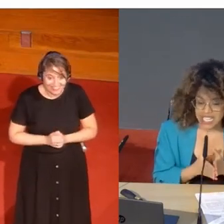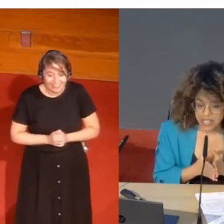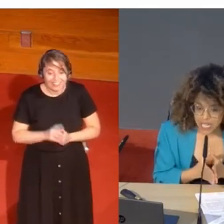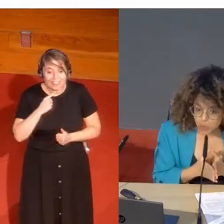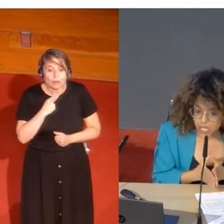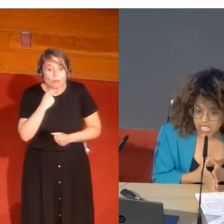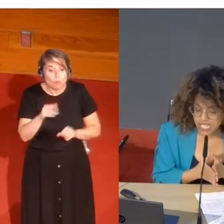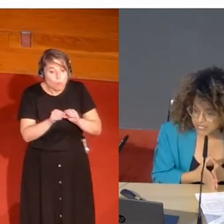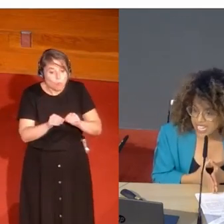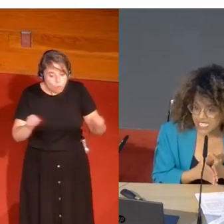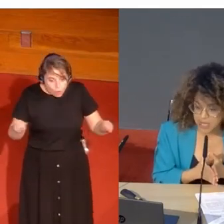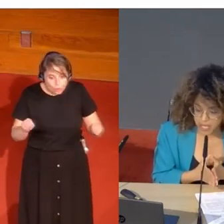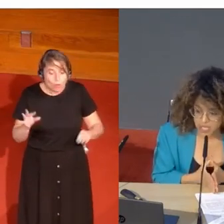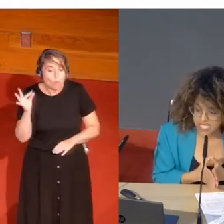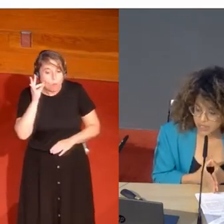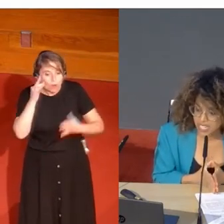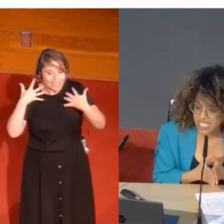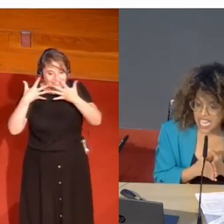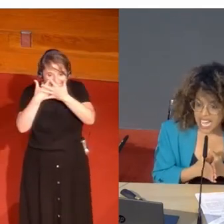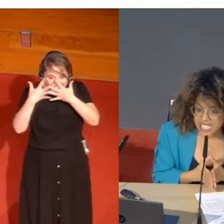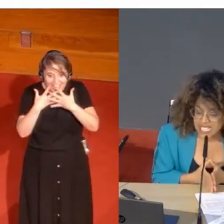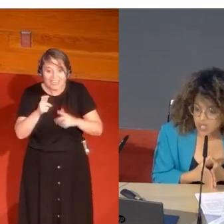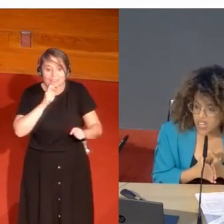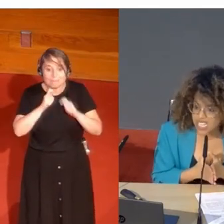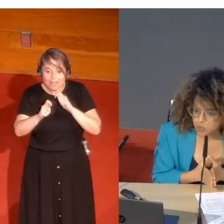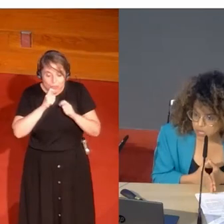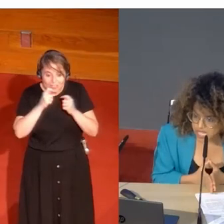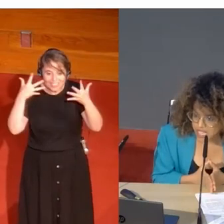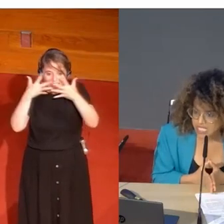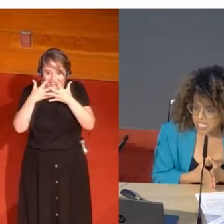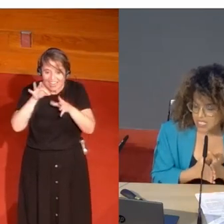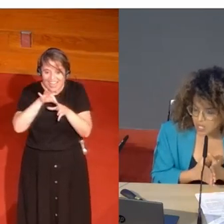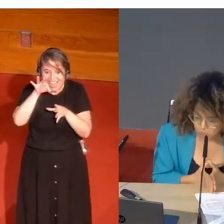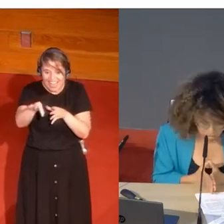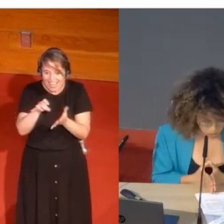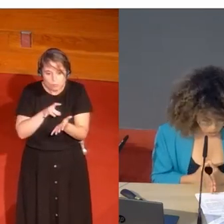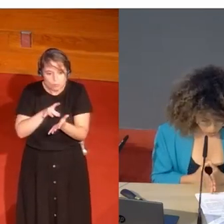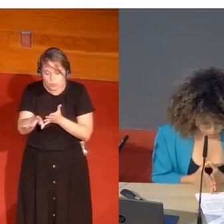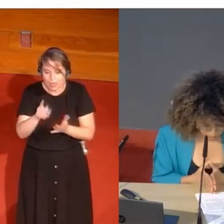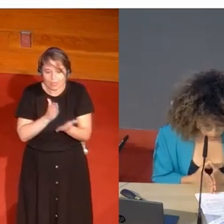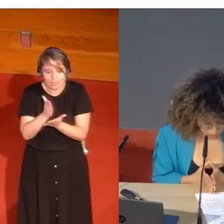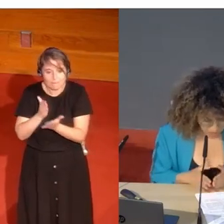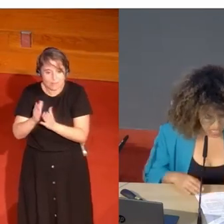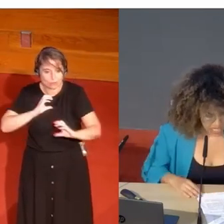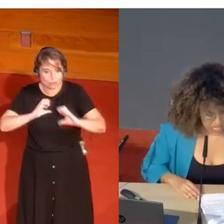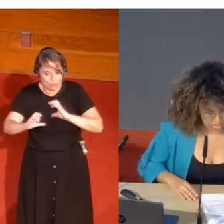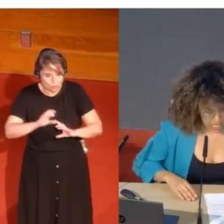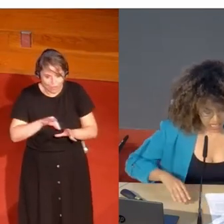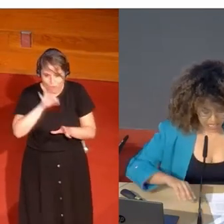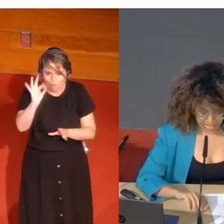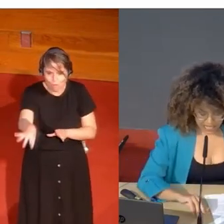silenciadas las mujeres afganas las periodistas afganas han sido expulsadas de los medios de